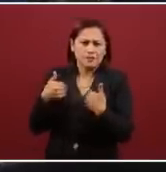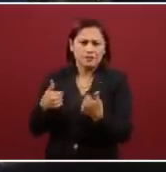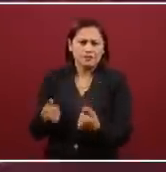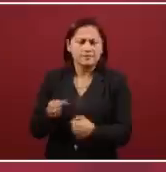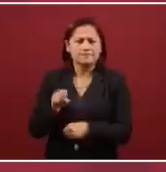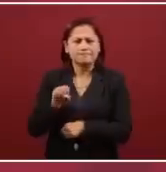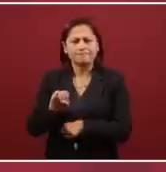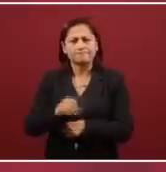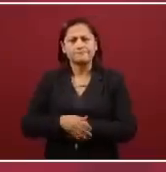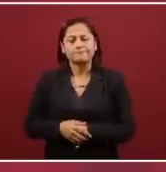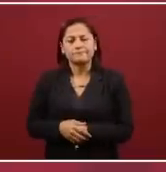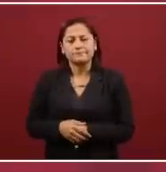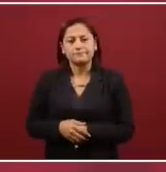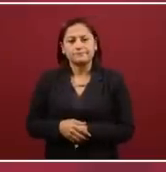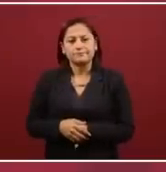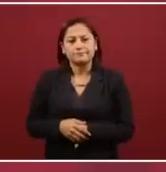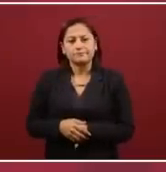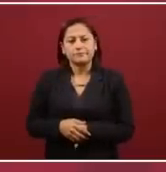No dan la cara